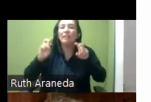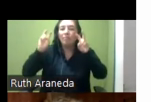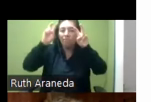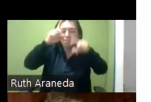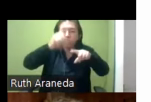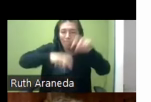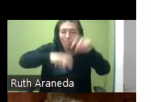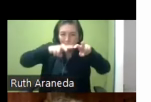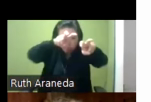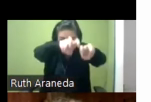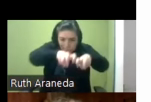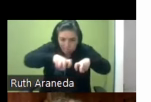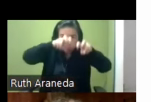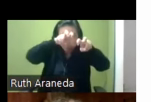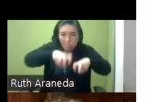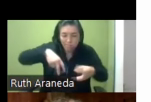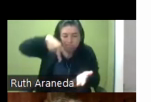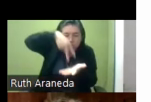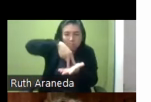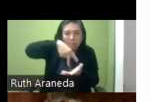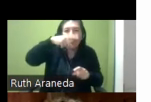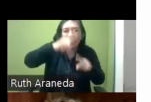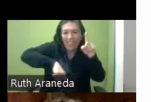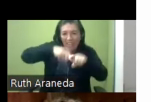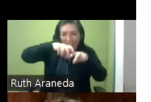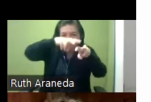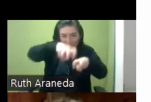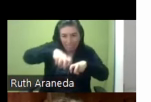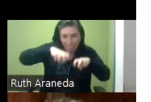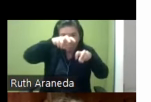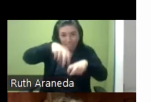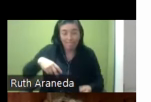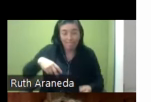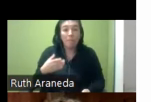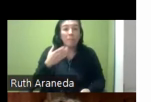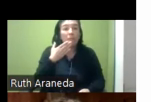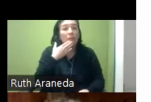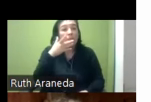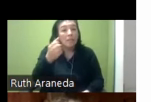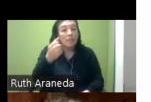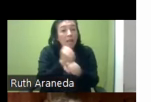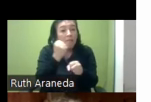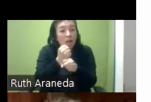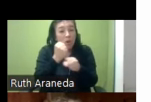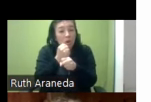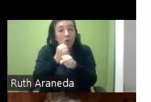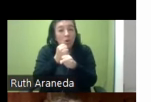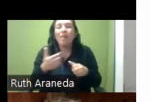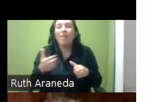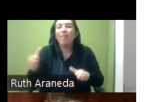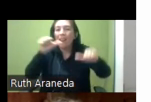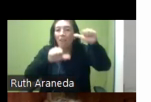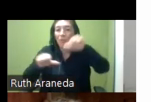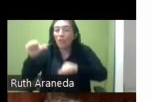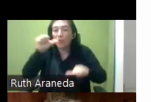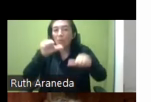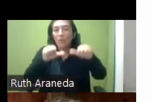época incaica. Entre los trabajos de gabinete o laboratorio también figura todo lo que es